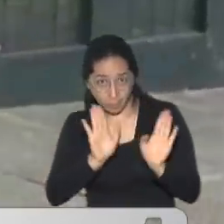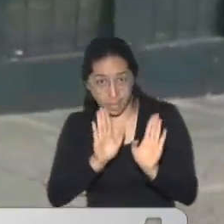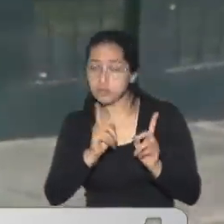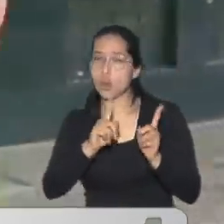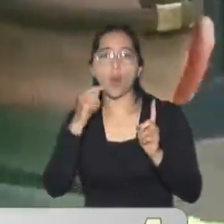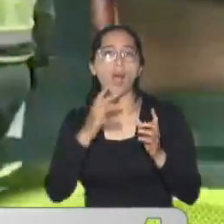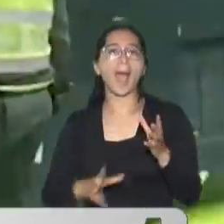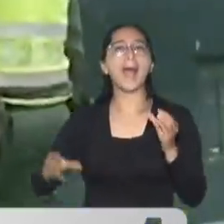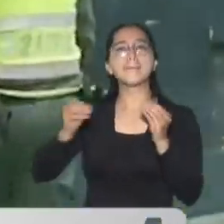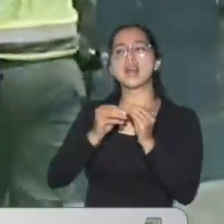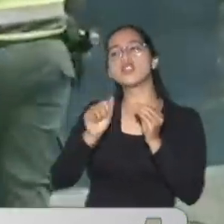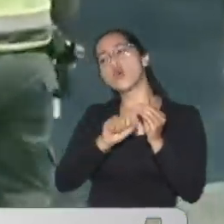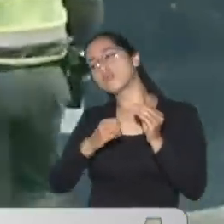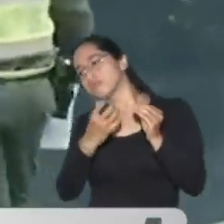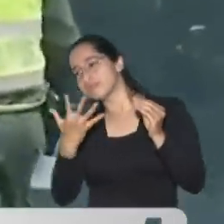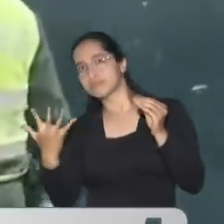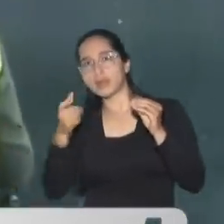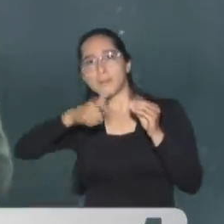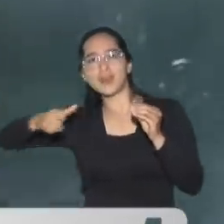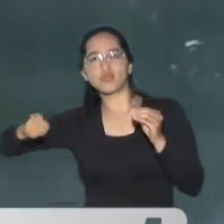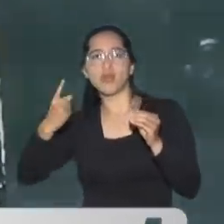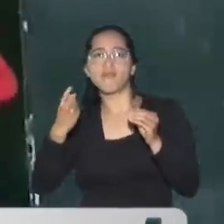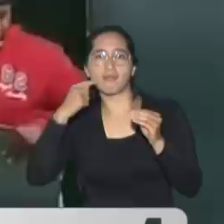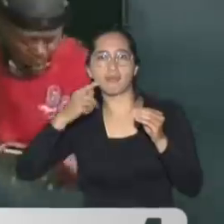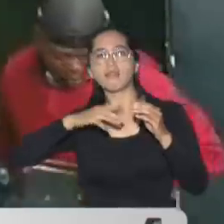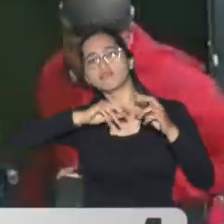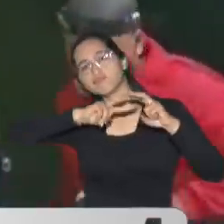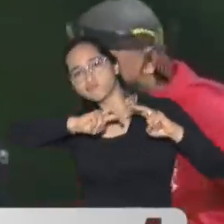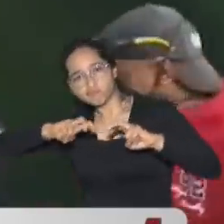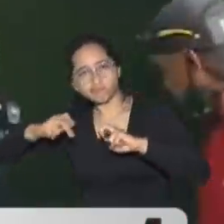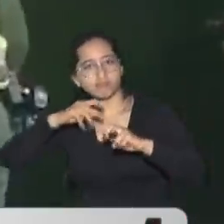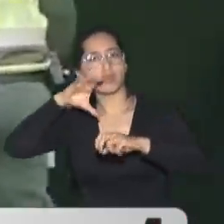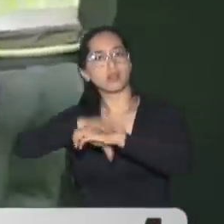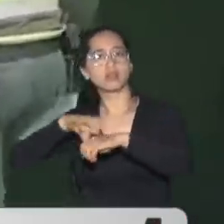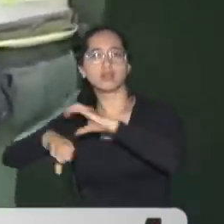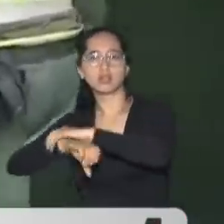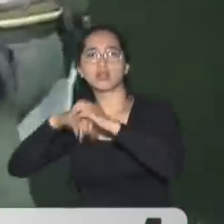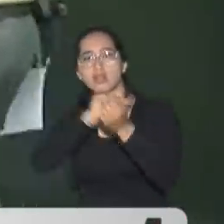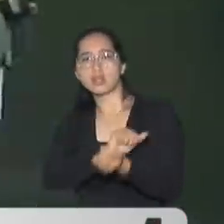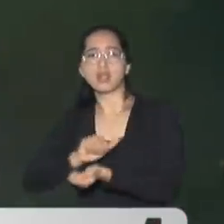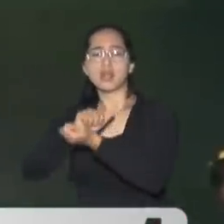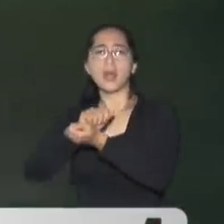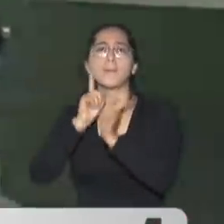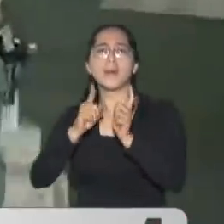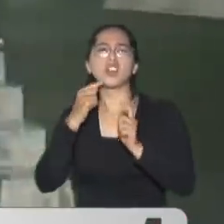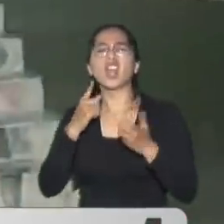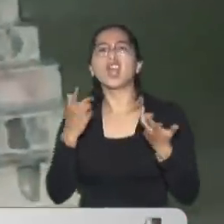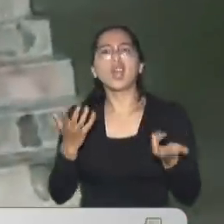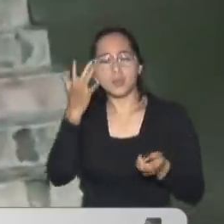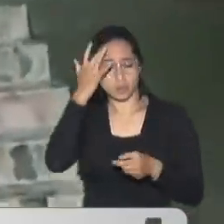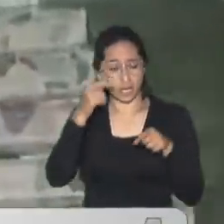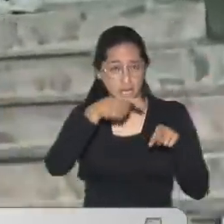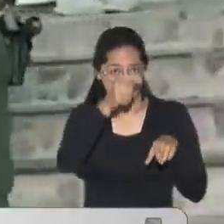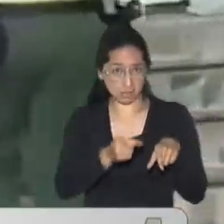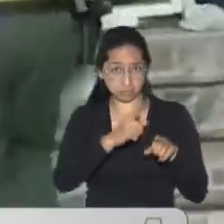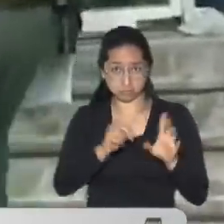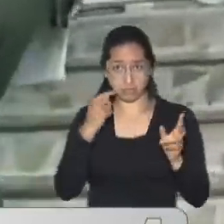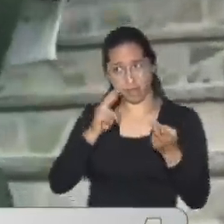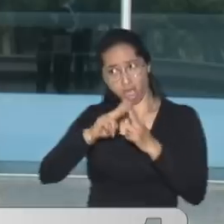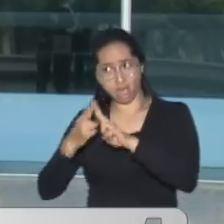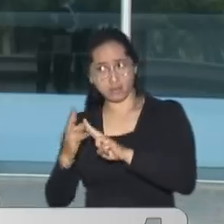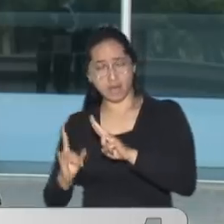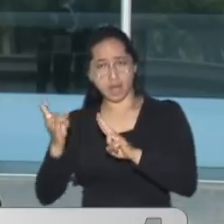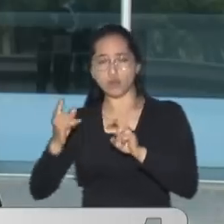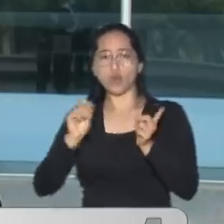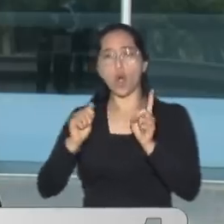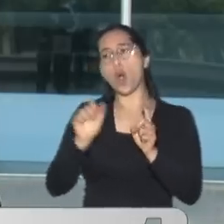intención. Las autoridades todavía continúan investigando para determinar quién es el autor intelectual del crimen que causó conmoción en la ciudad.